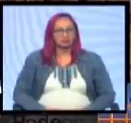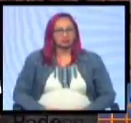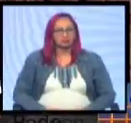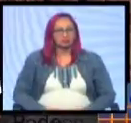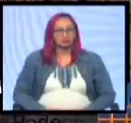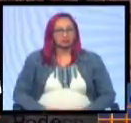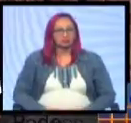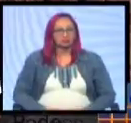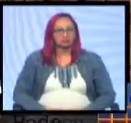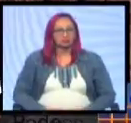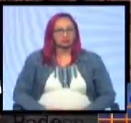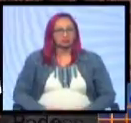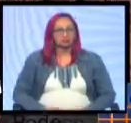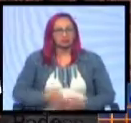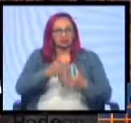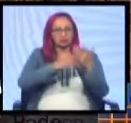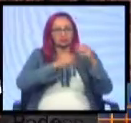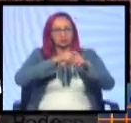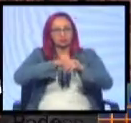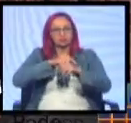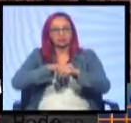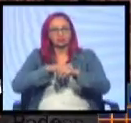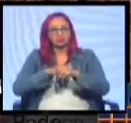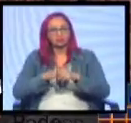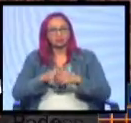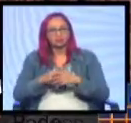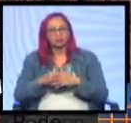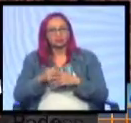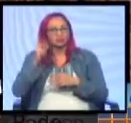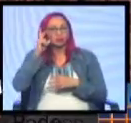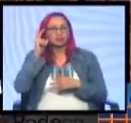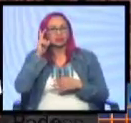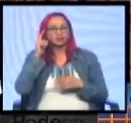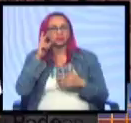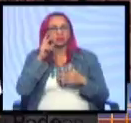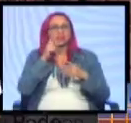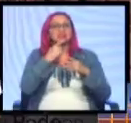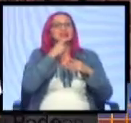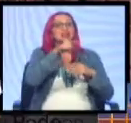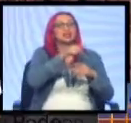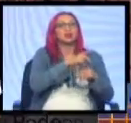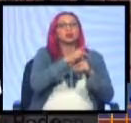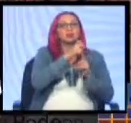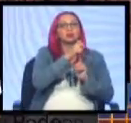hacia los vendedores adjudicados de la Junta de Protección Social,